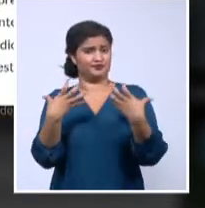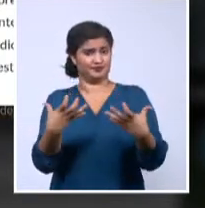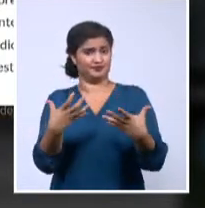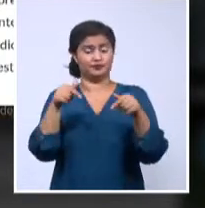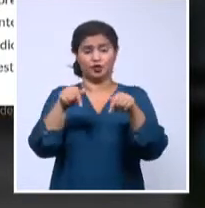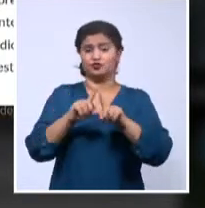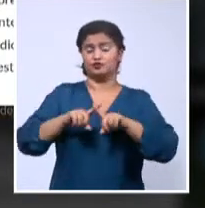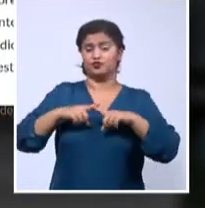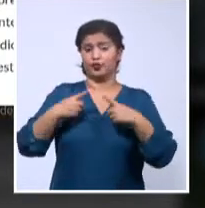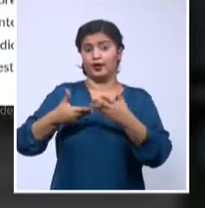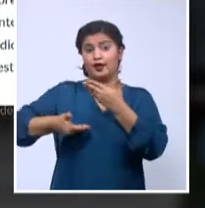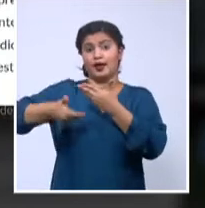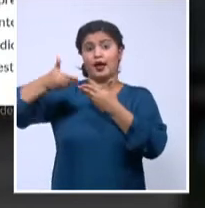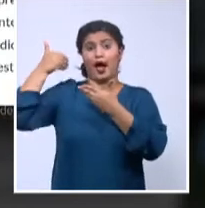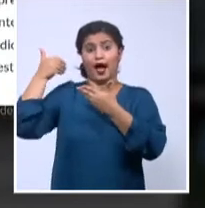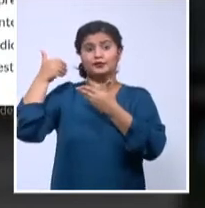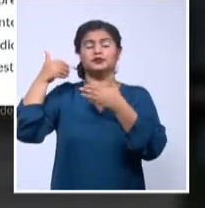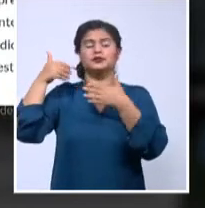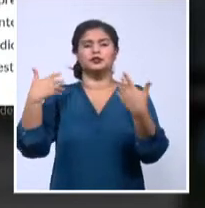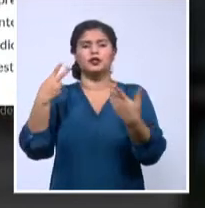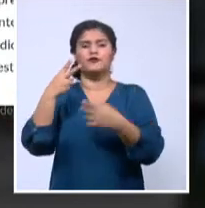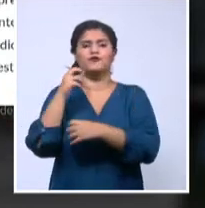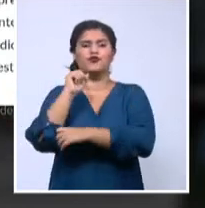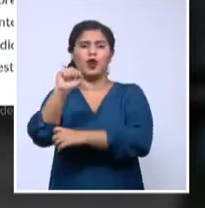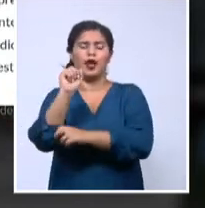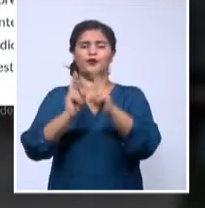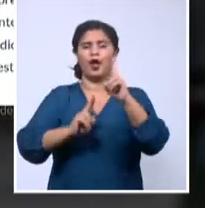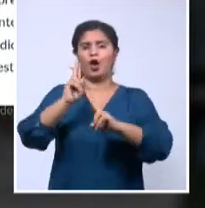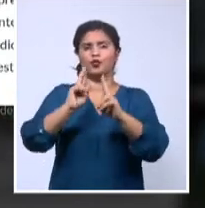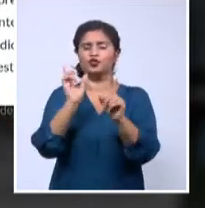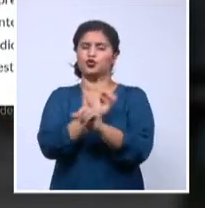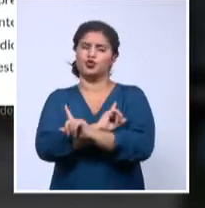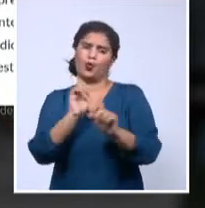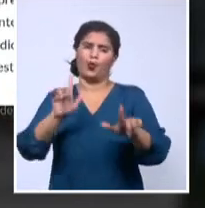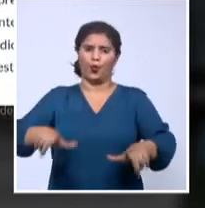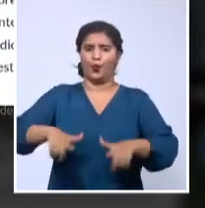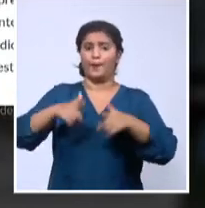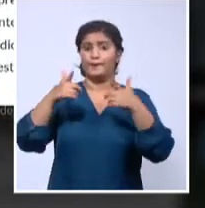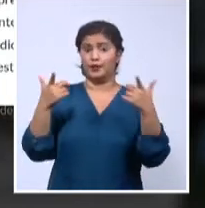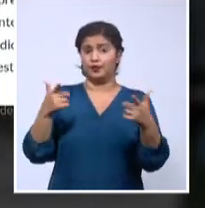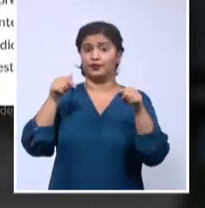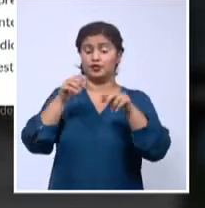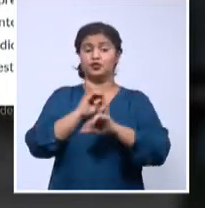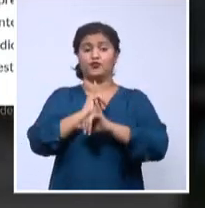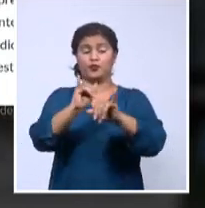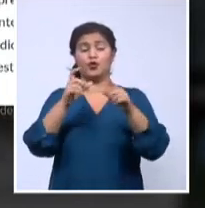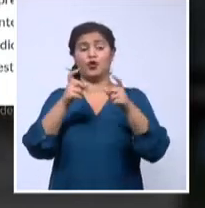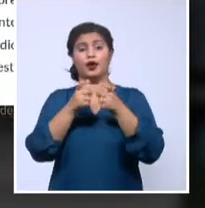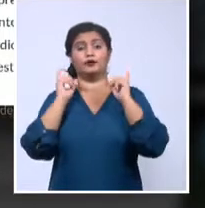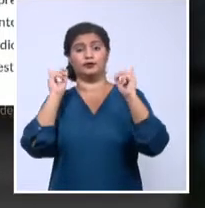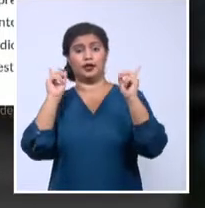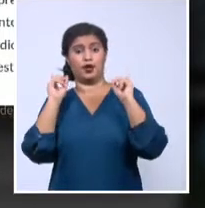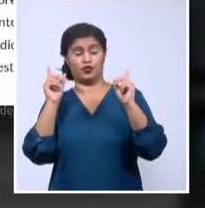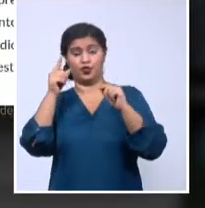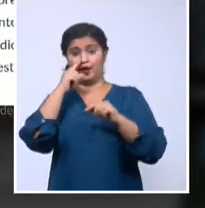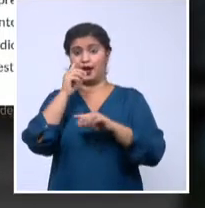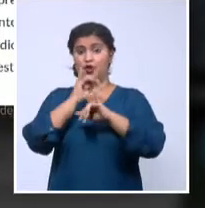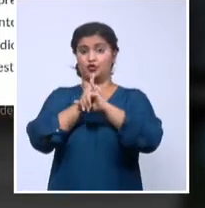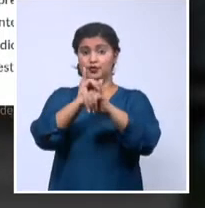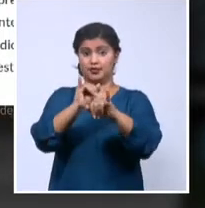experiencia anterior se violaron acuerdos y que los medios oficiales solo informaron de lo acontecido en la reunión a través del noticiero, en la versión del